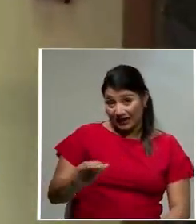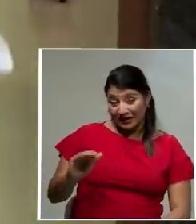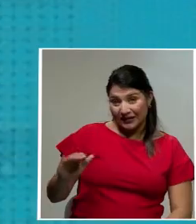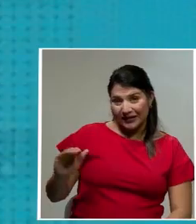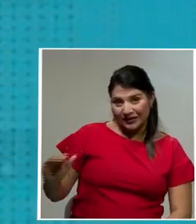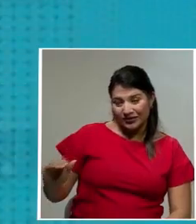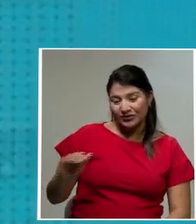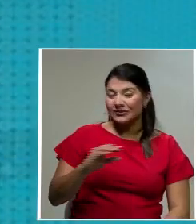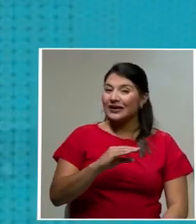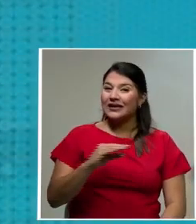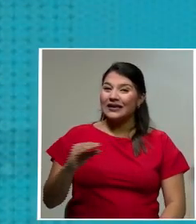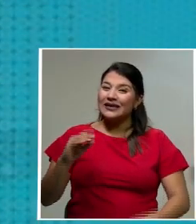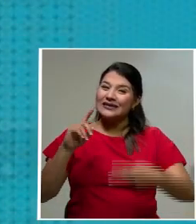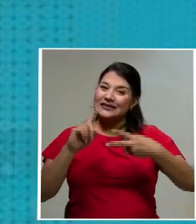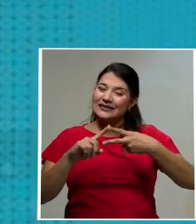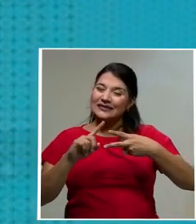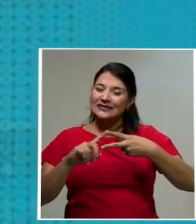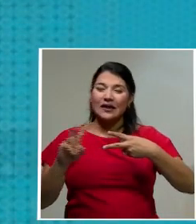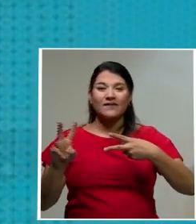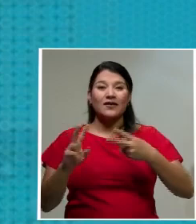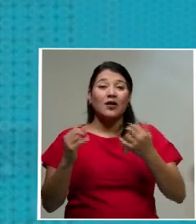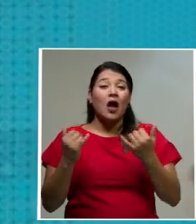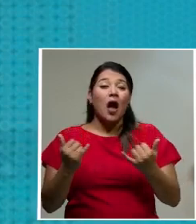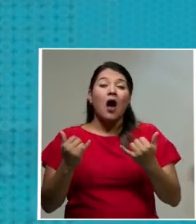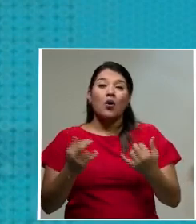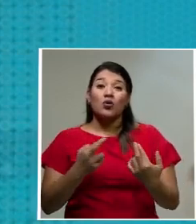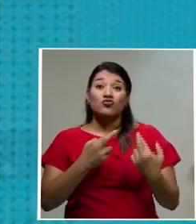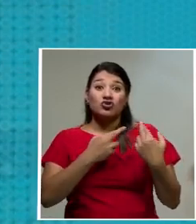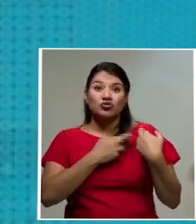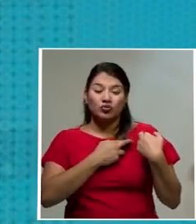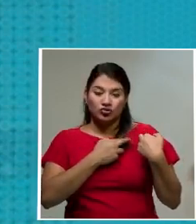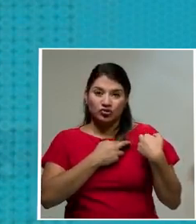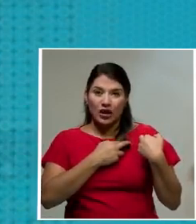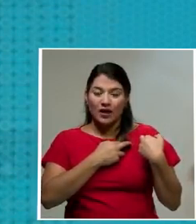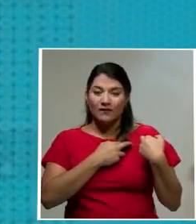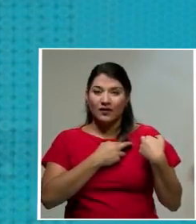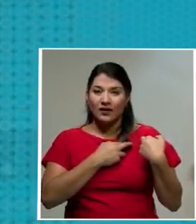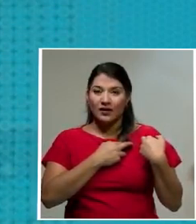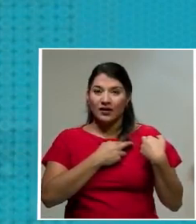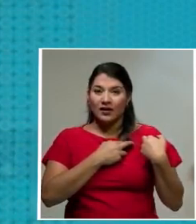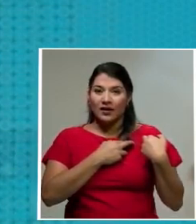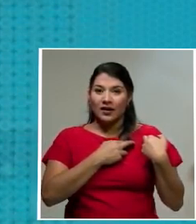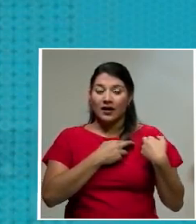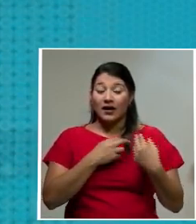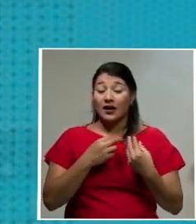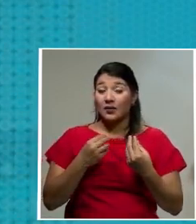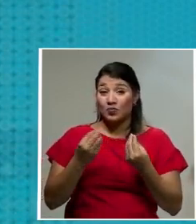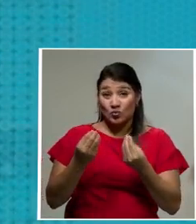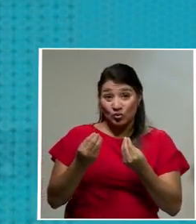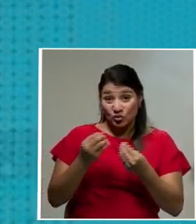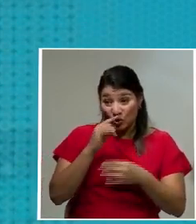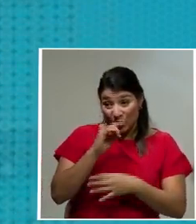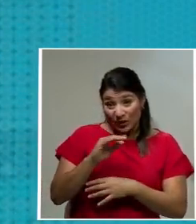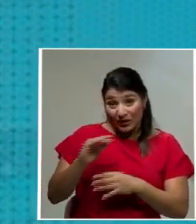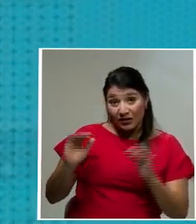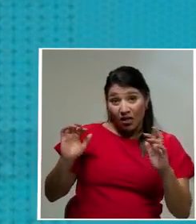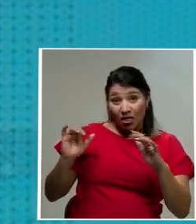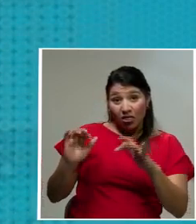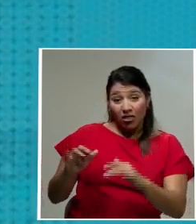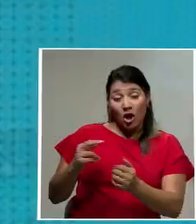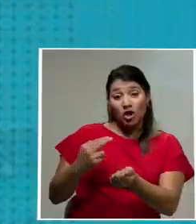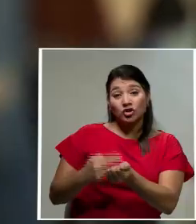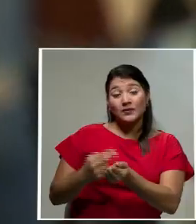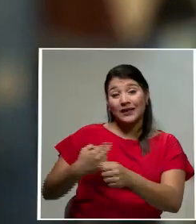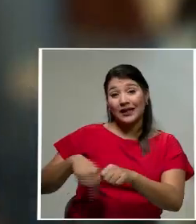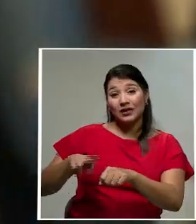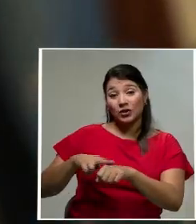y el que está provocando en estos momentos la saturación que está viviendo el Hospital Nacional de